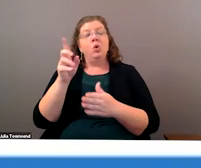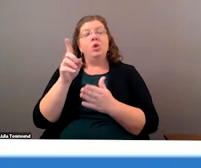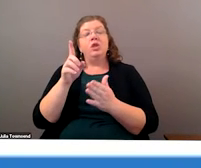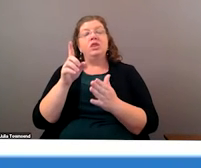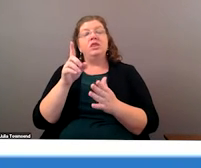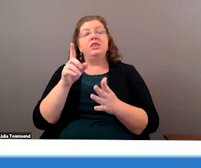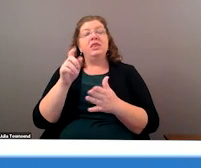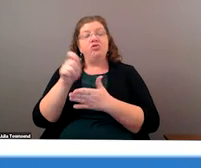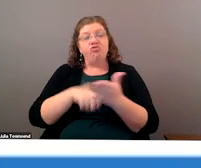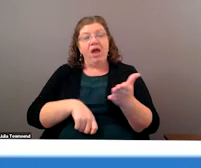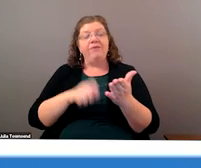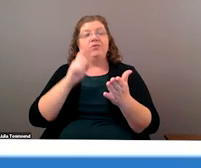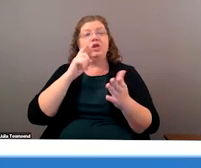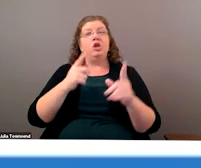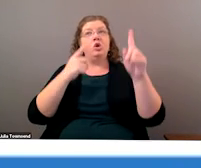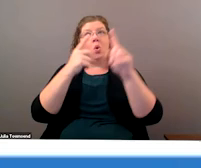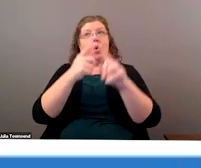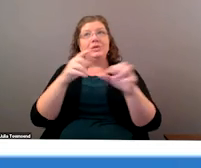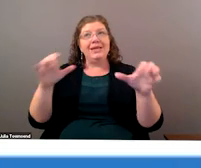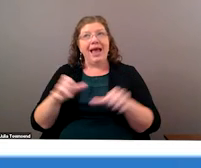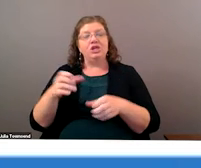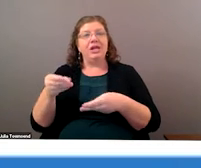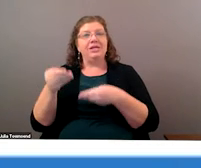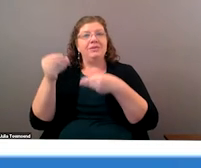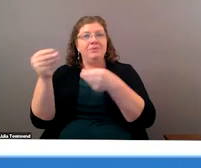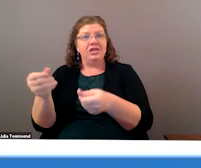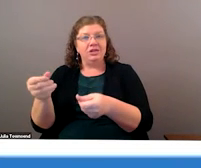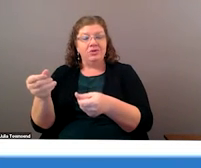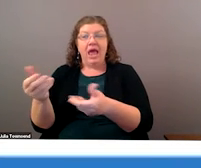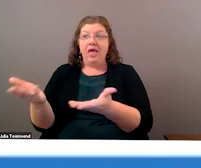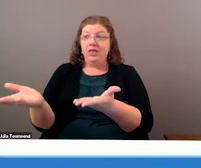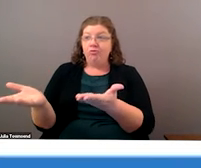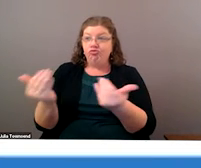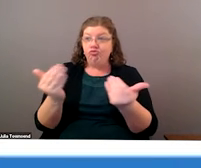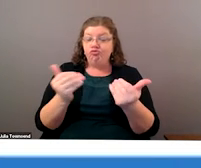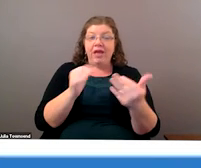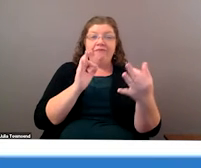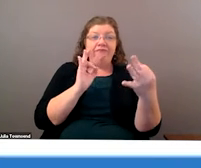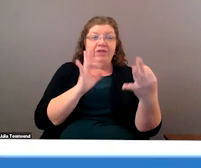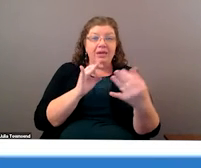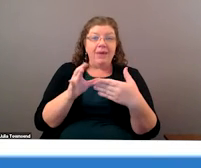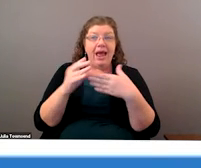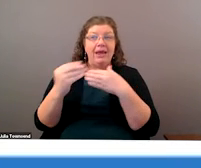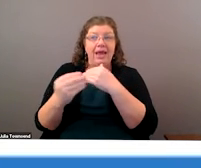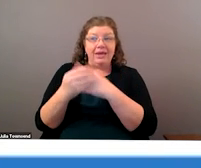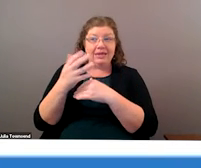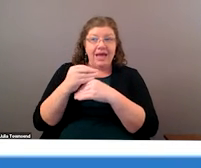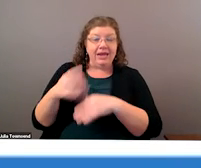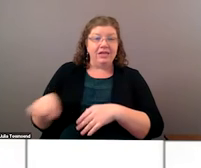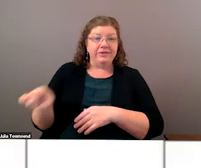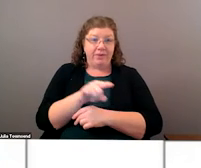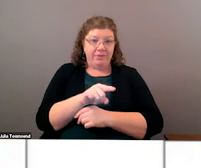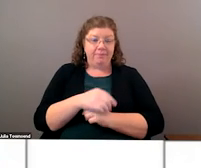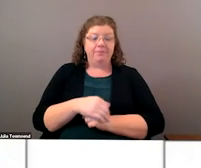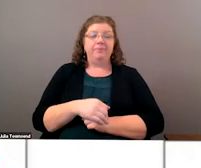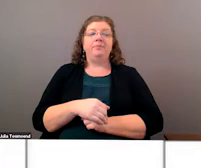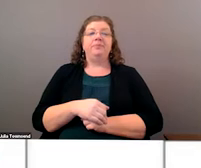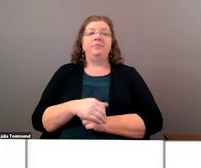las metas y los gastos y recibir sus perspectivas y orientación. Siguiente diapositiva, por favor.